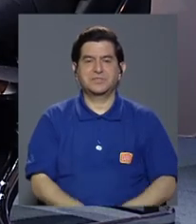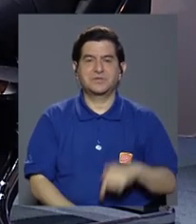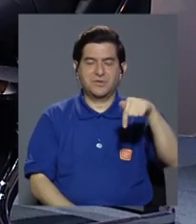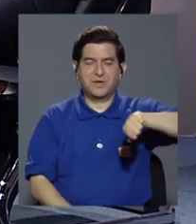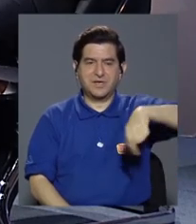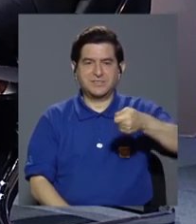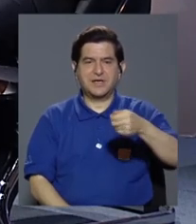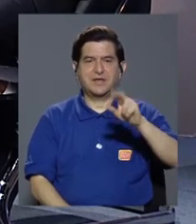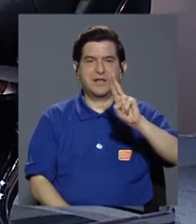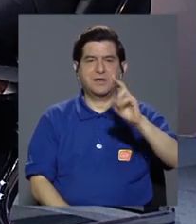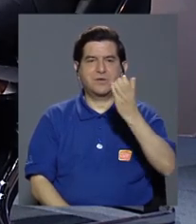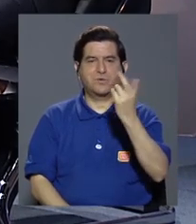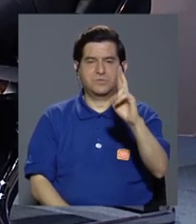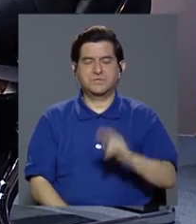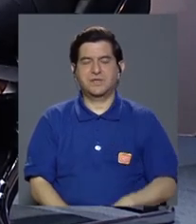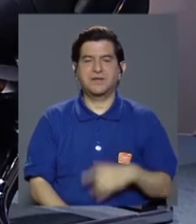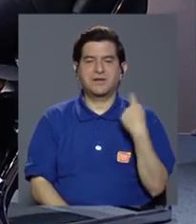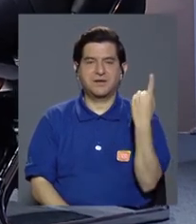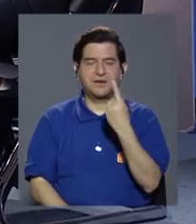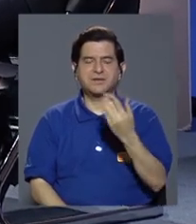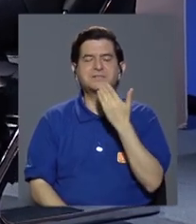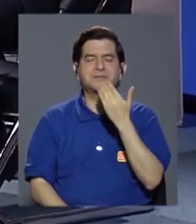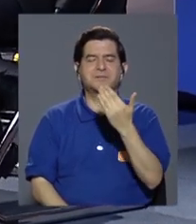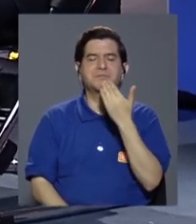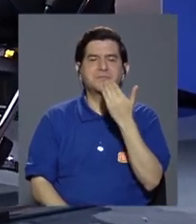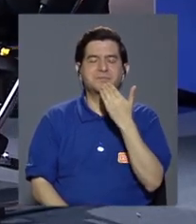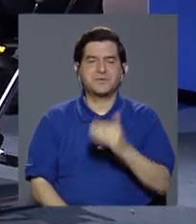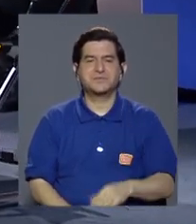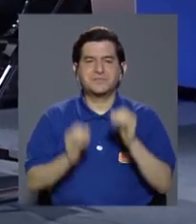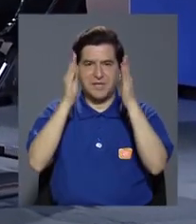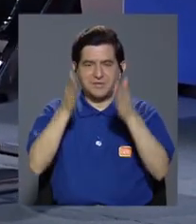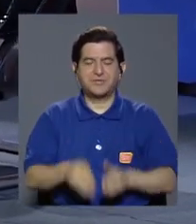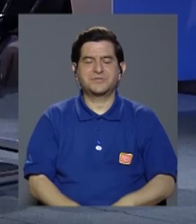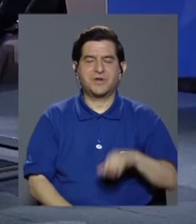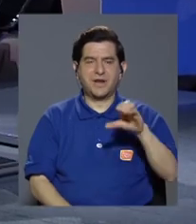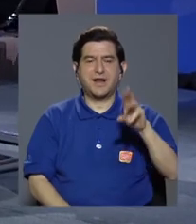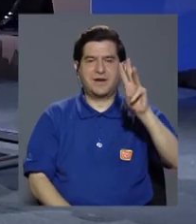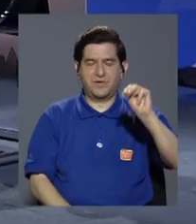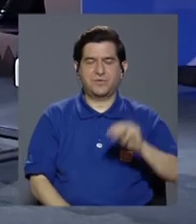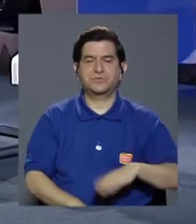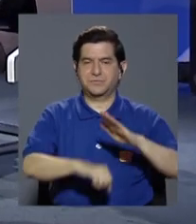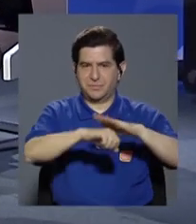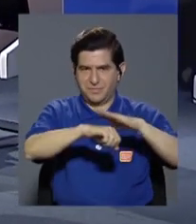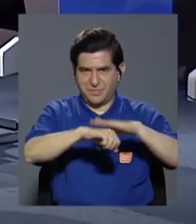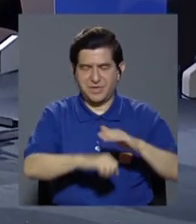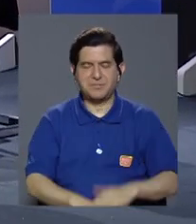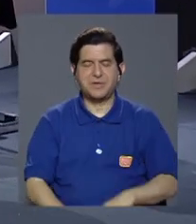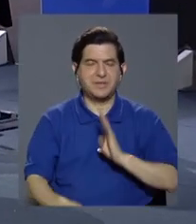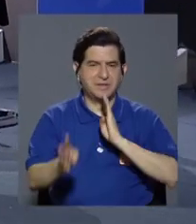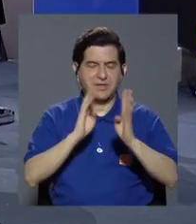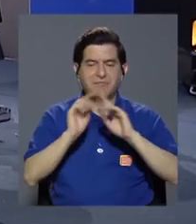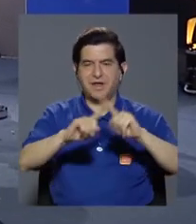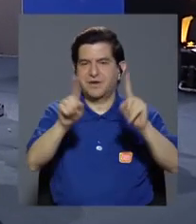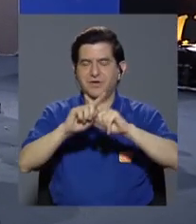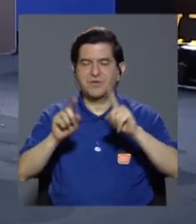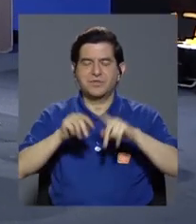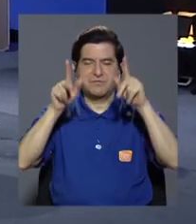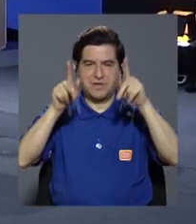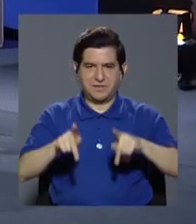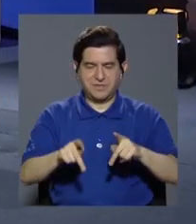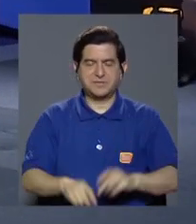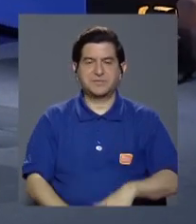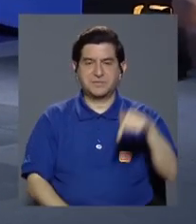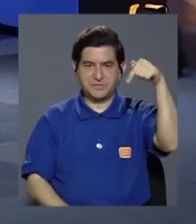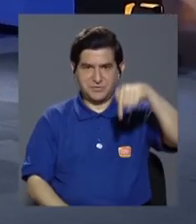gana la universidad de costa rica y siempre agradeciéndole al profesor carlos malavé la que hace posible conversar con diferentes académicos